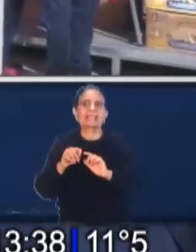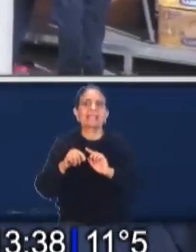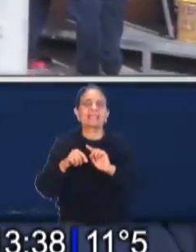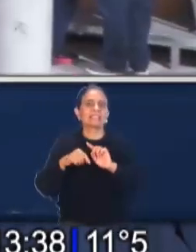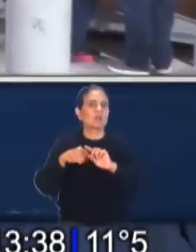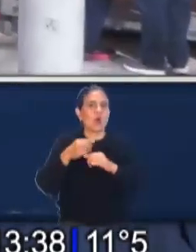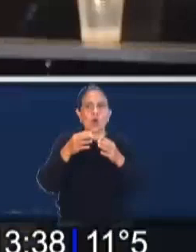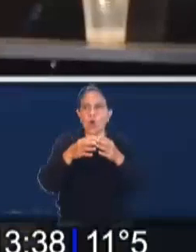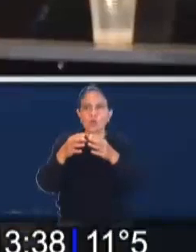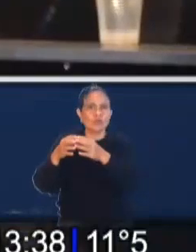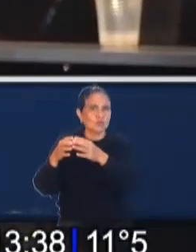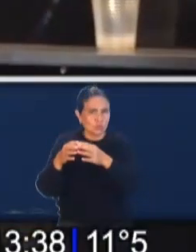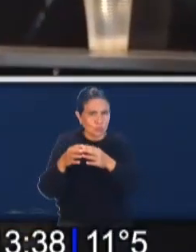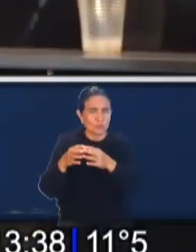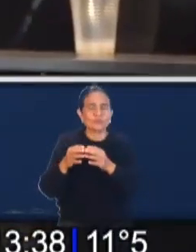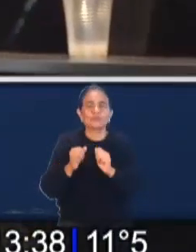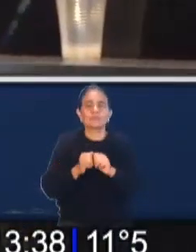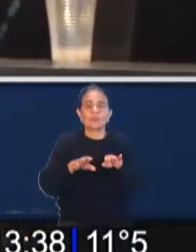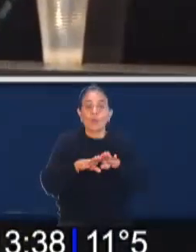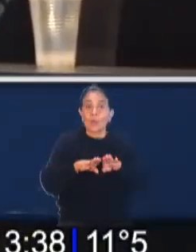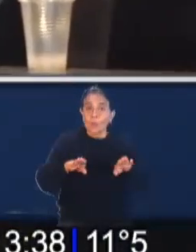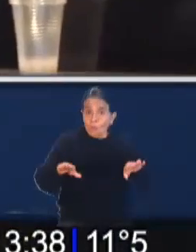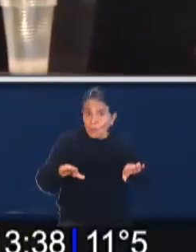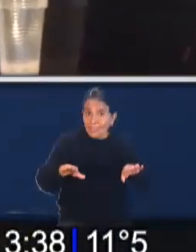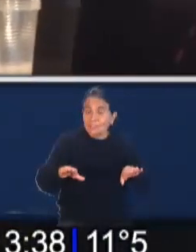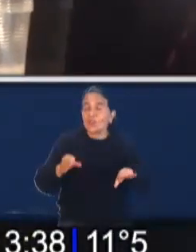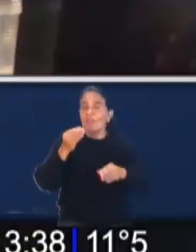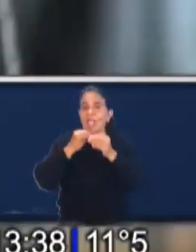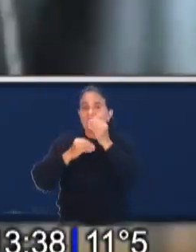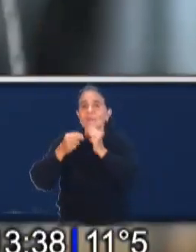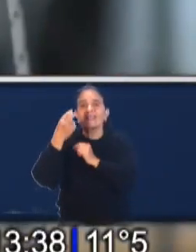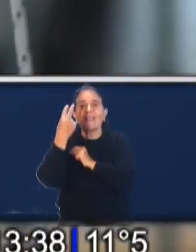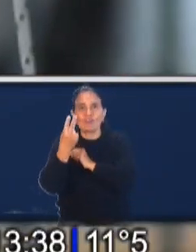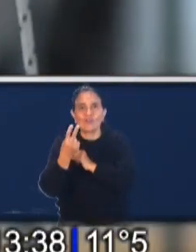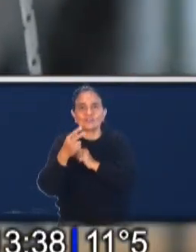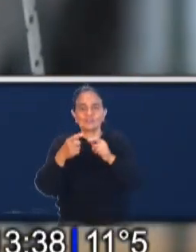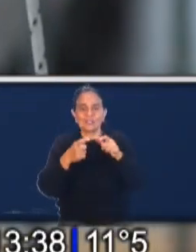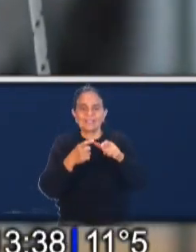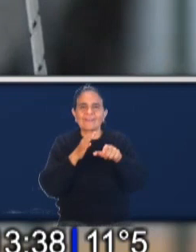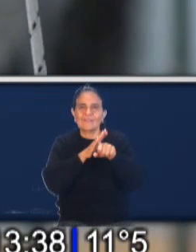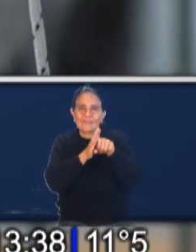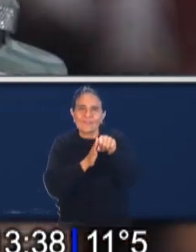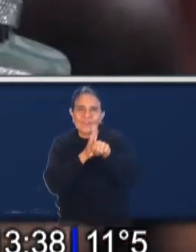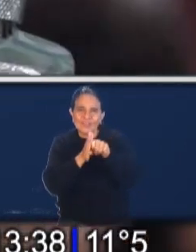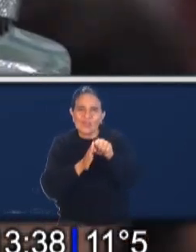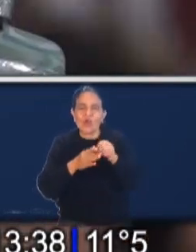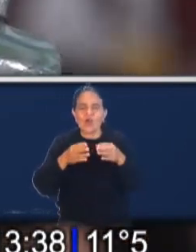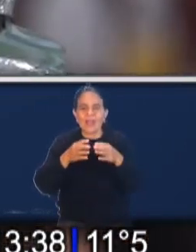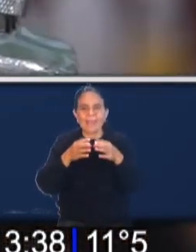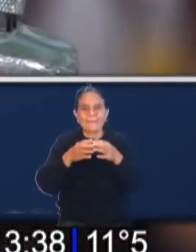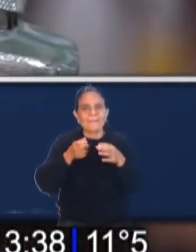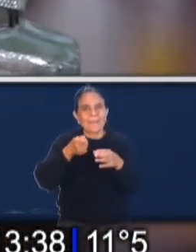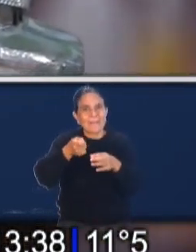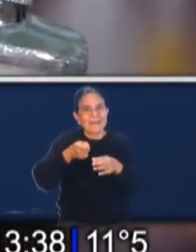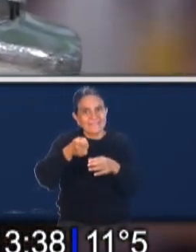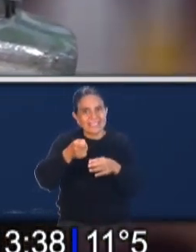y Connor cerveza artesanal, 2 puestos de food truck que van a tener bondiola, papas fritas, una parrilla y 4